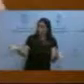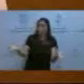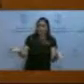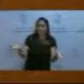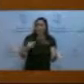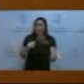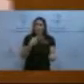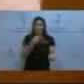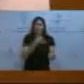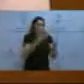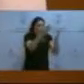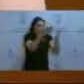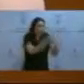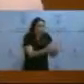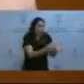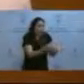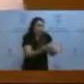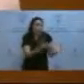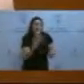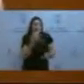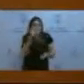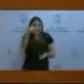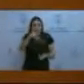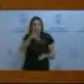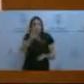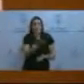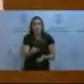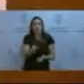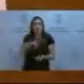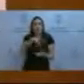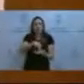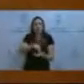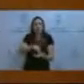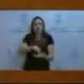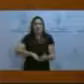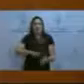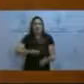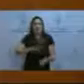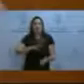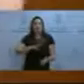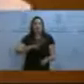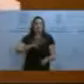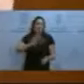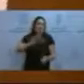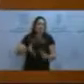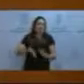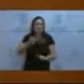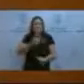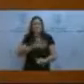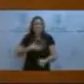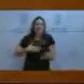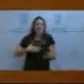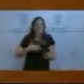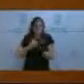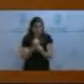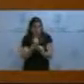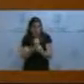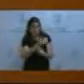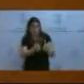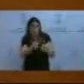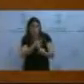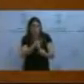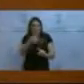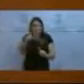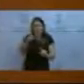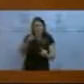para ustedes, saludo de verdad. Si estuviera un parado aquí de más de 45 le diría, oiga, ¿qué quiere usted? ¿Usted qué quiere? Pues quiere buscar un trabajo, no que le coloque la agencia de